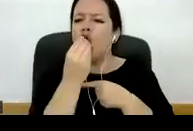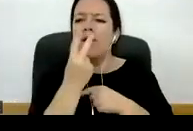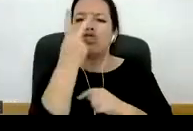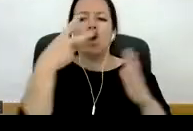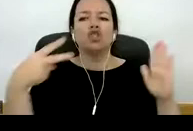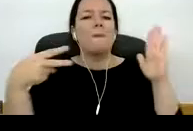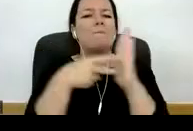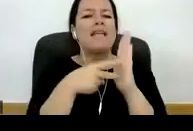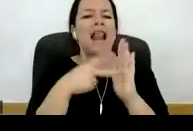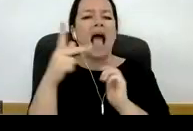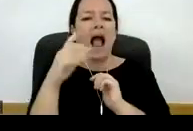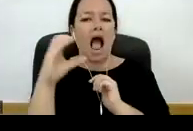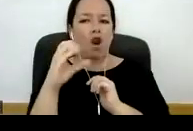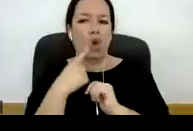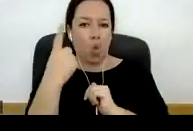calorías,